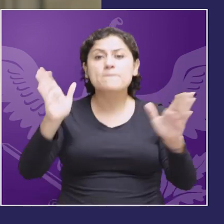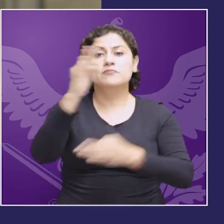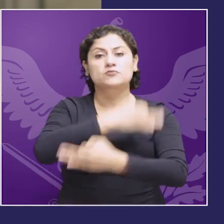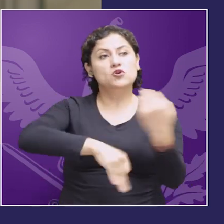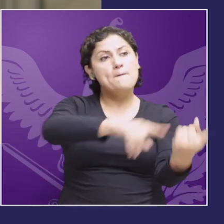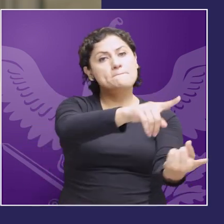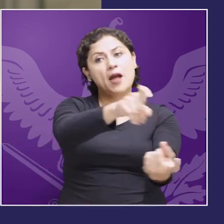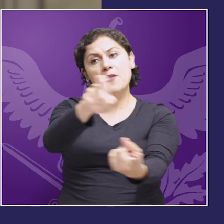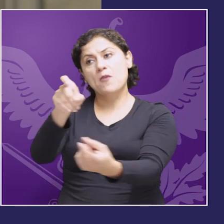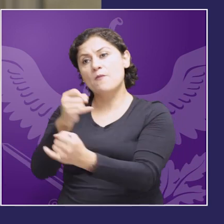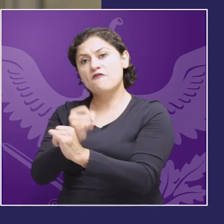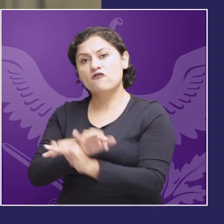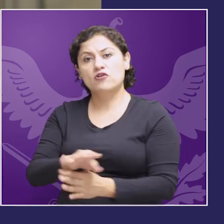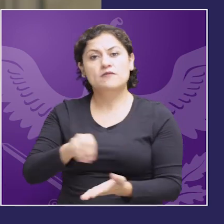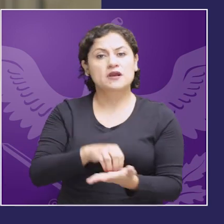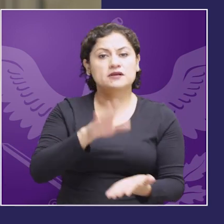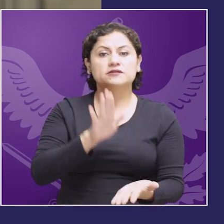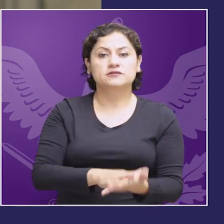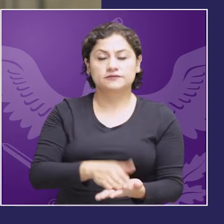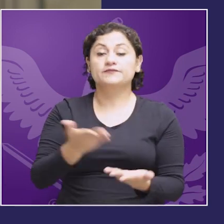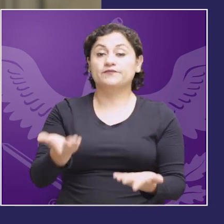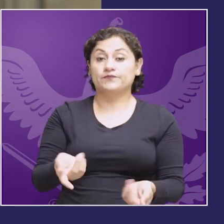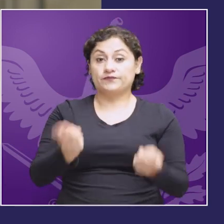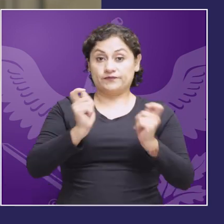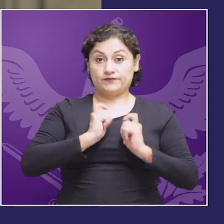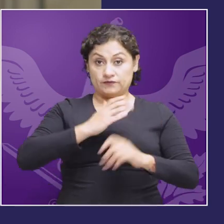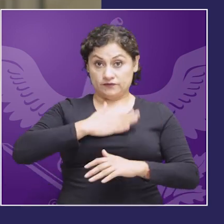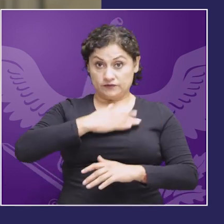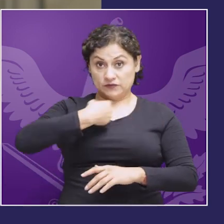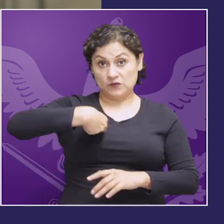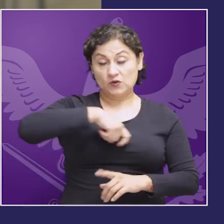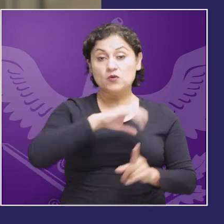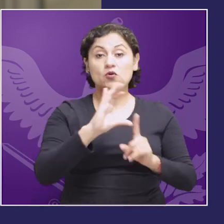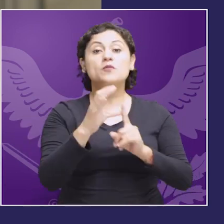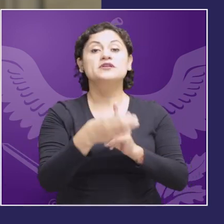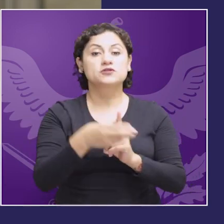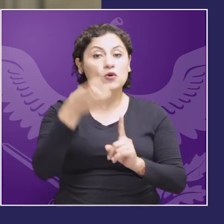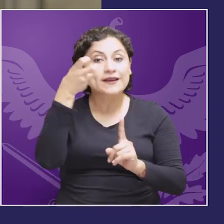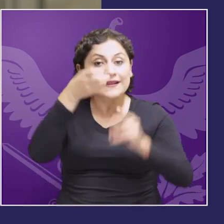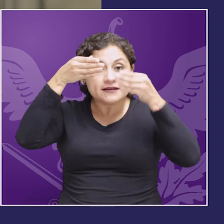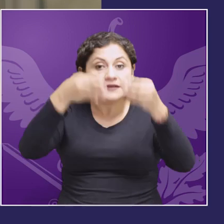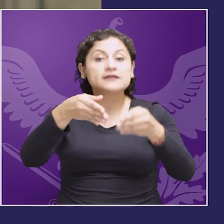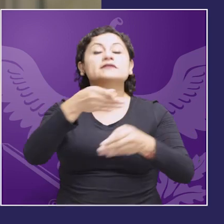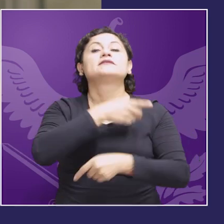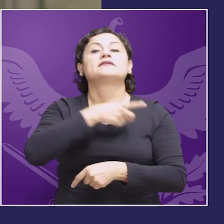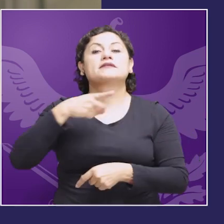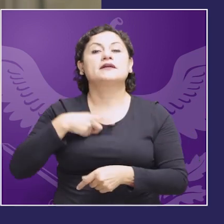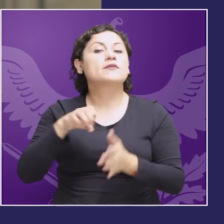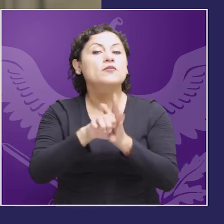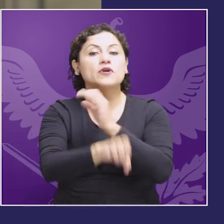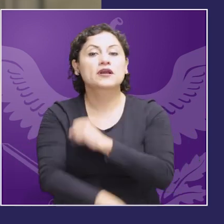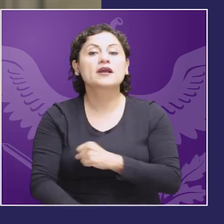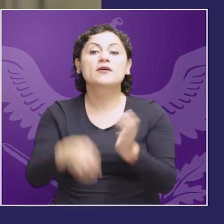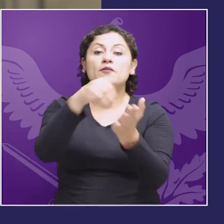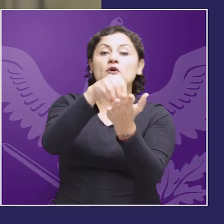estado haciendo preliminarmente la comisión que tengo el honor de presidir a través del